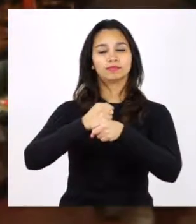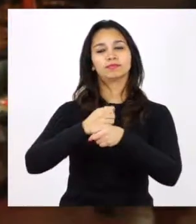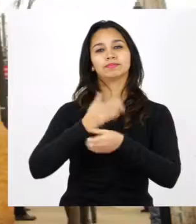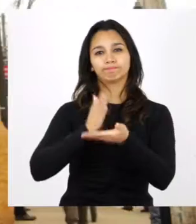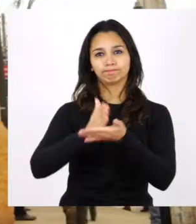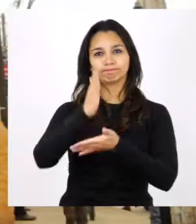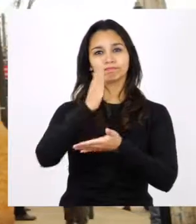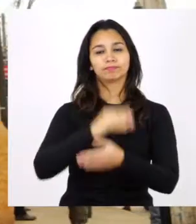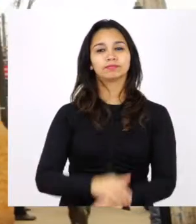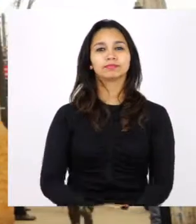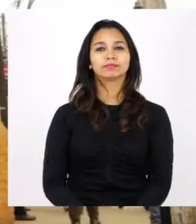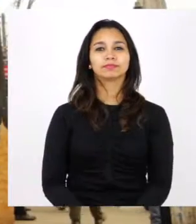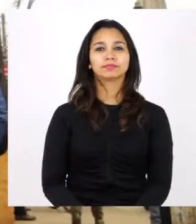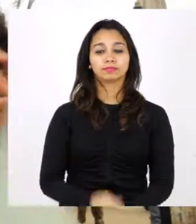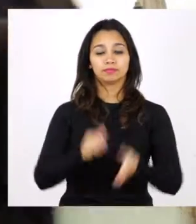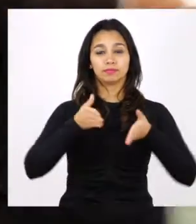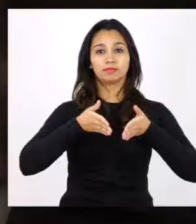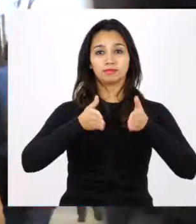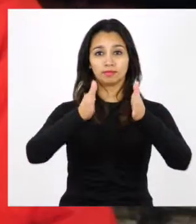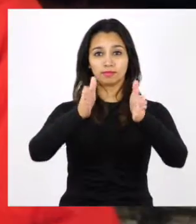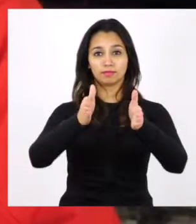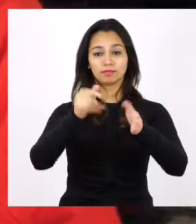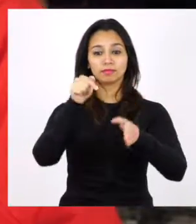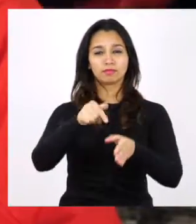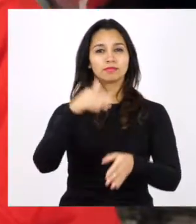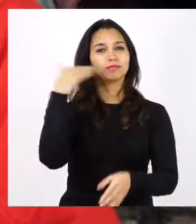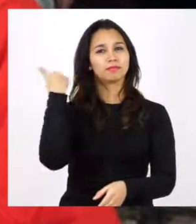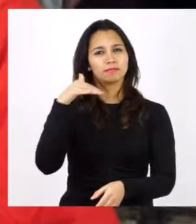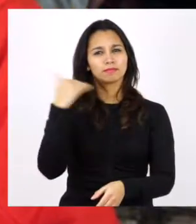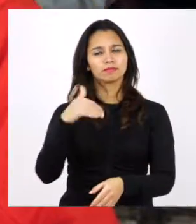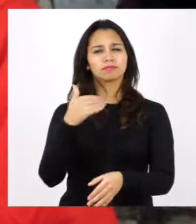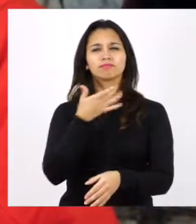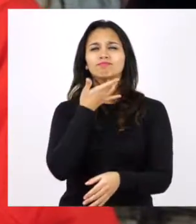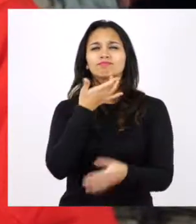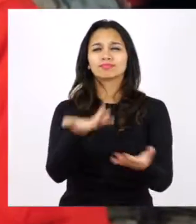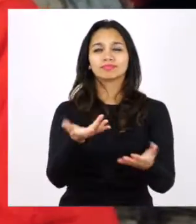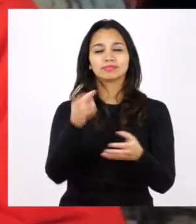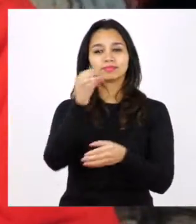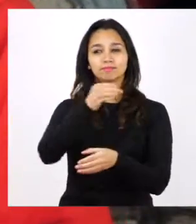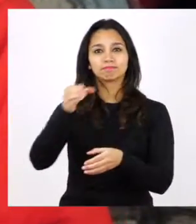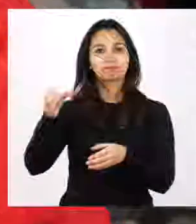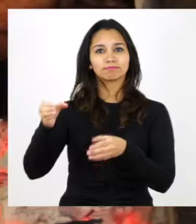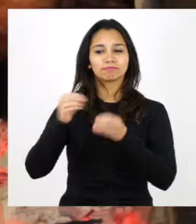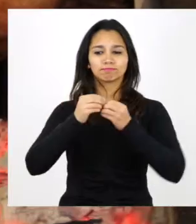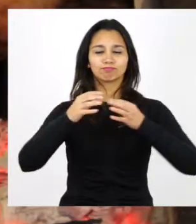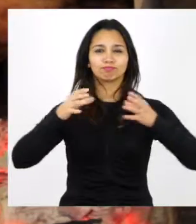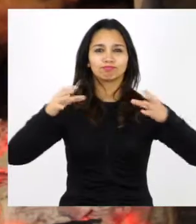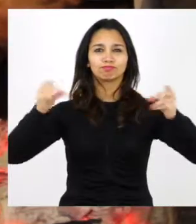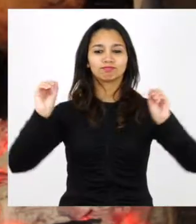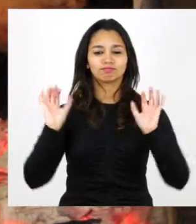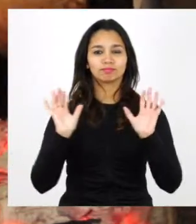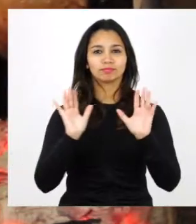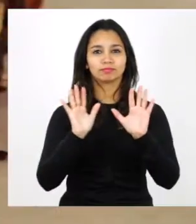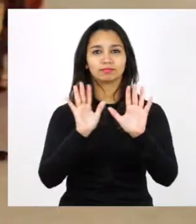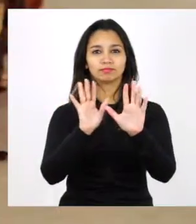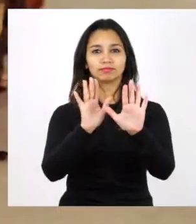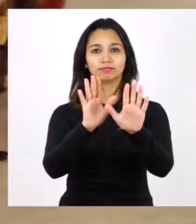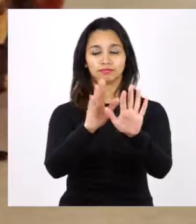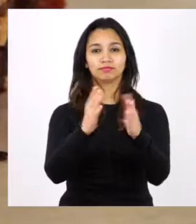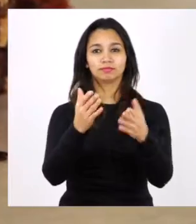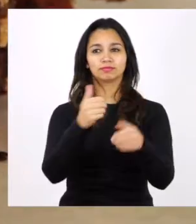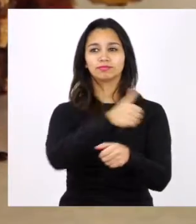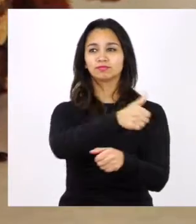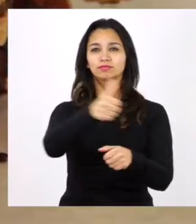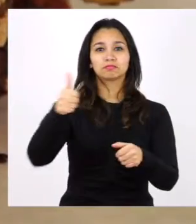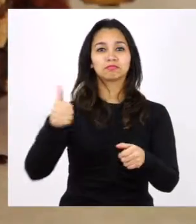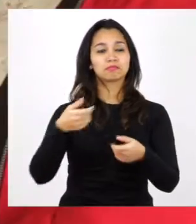años. Bueno, la importancia de estar ubicado acá principalmente es la cantidad de flujo de gente que hay, lo que para nosotros es muy bueno porque toda